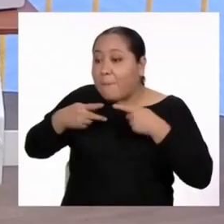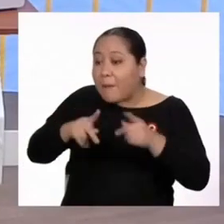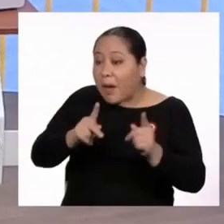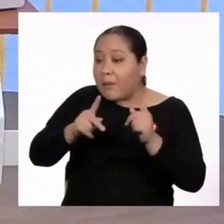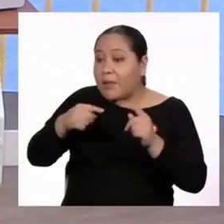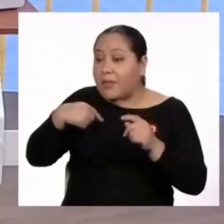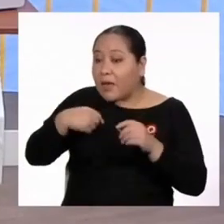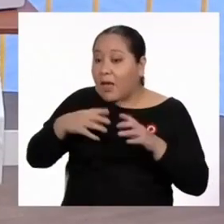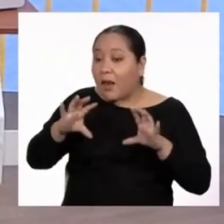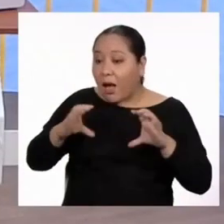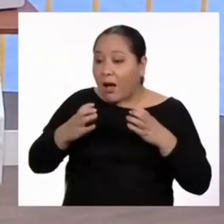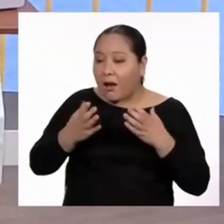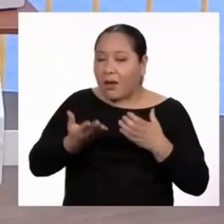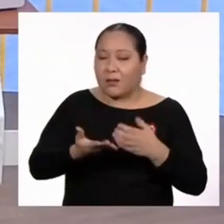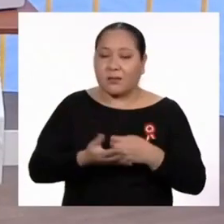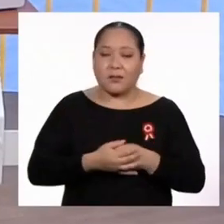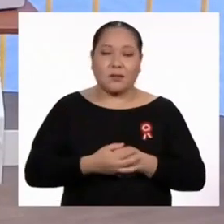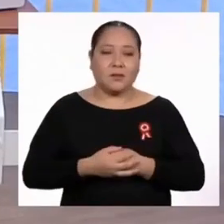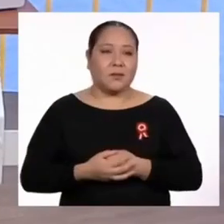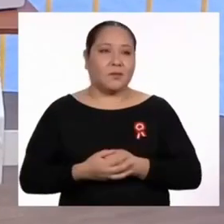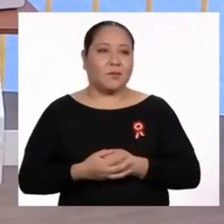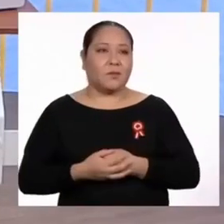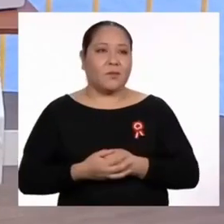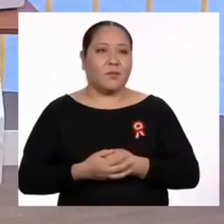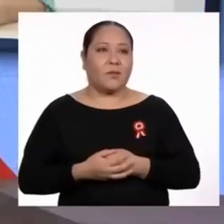la clase.